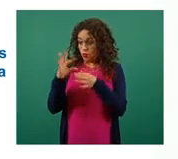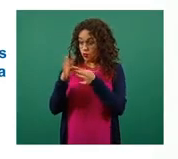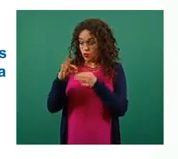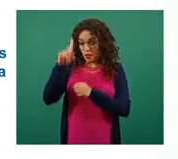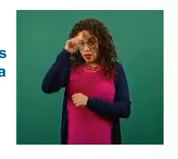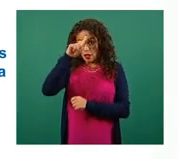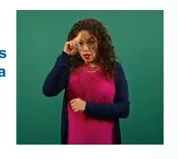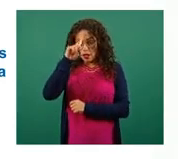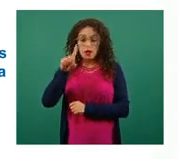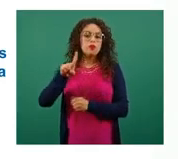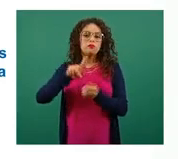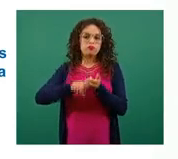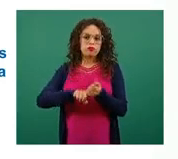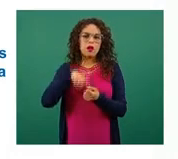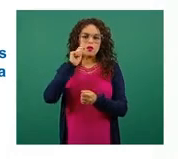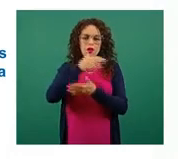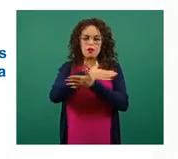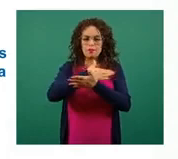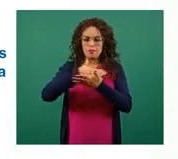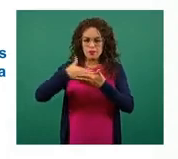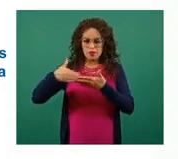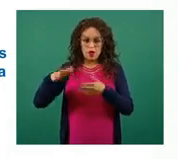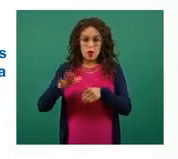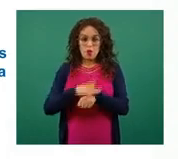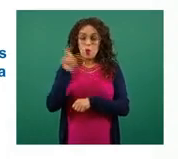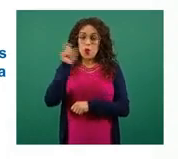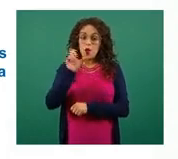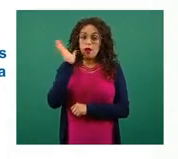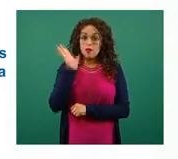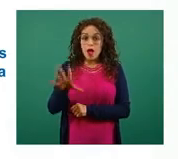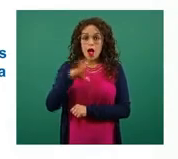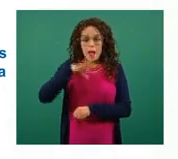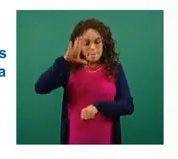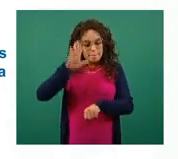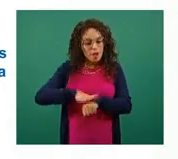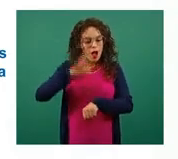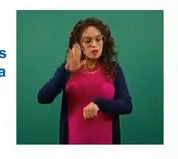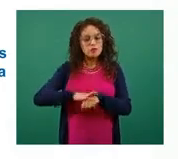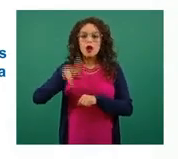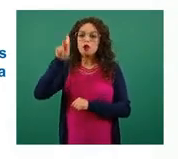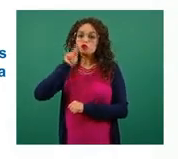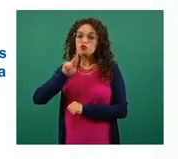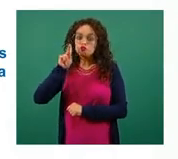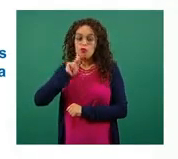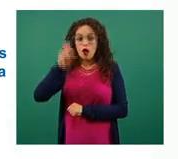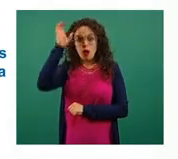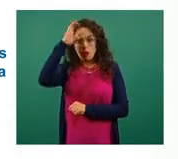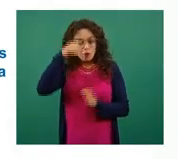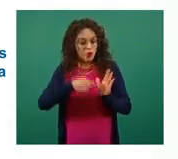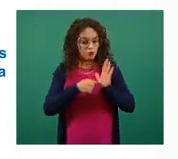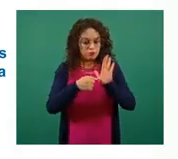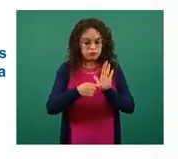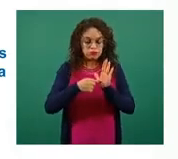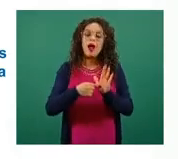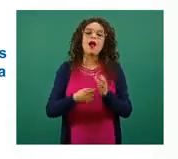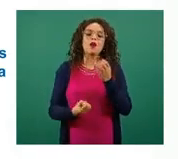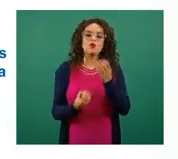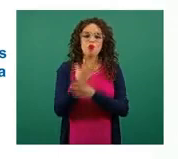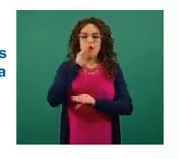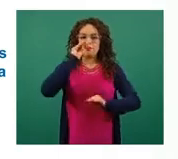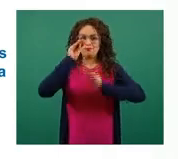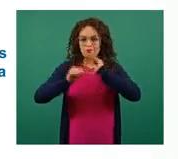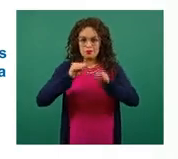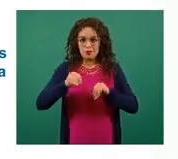intermedio, ya que conforme se obtenga mayor evidencia, se actualizarán. Es decir, esto